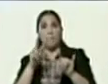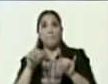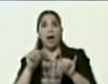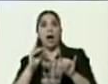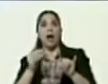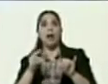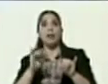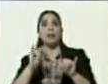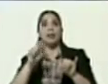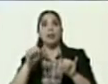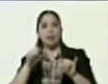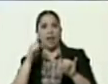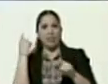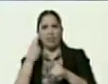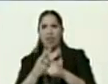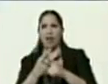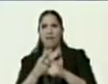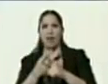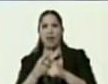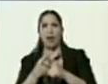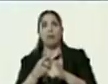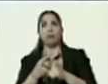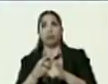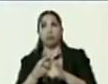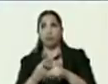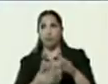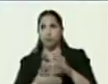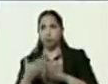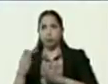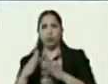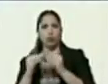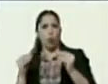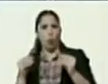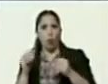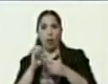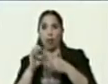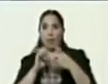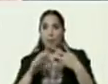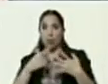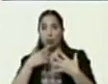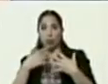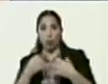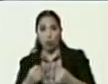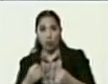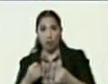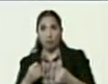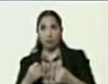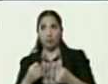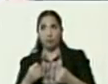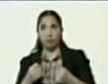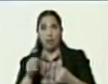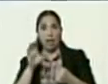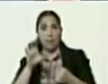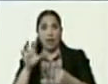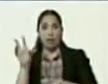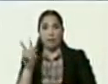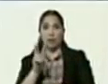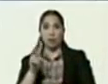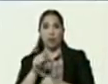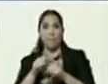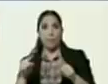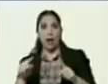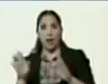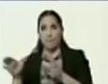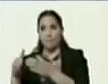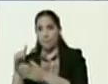que iban a retirar que Juan Guaidó iba a retirar todos los elementos de seguridad de la patria venezolana para que los